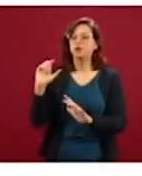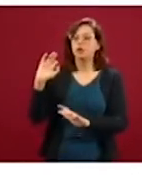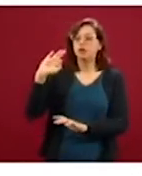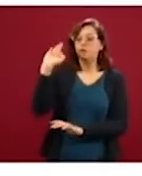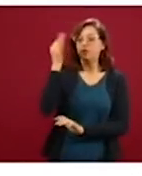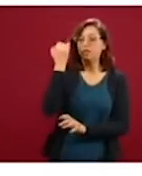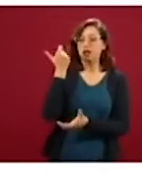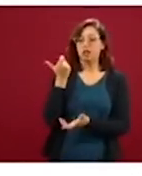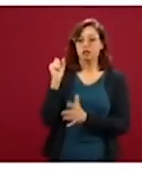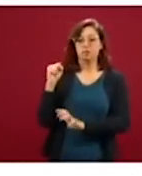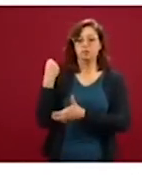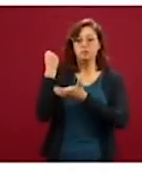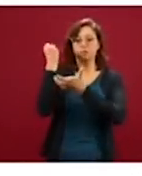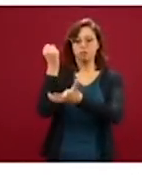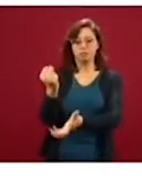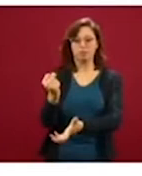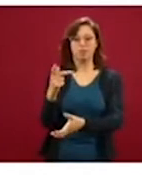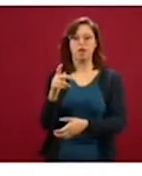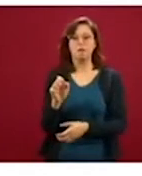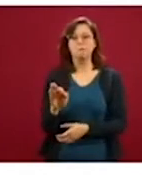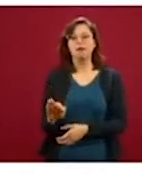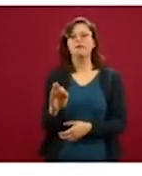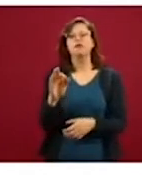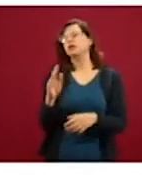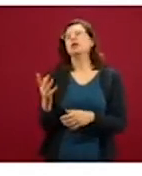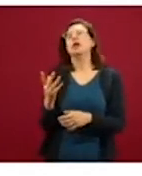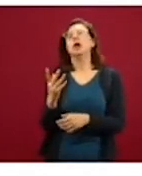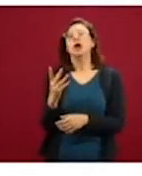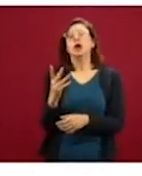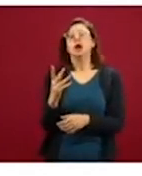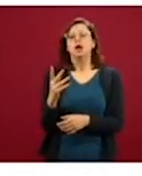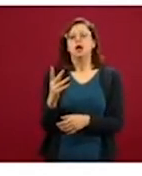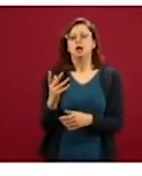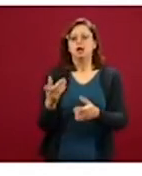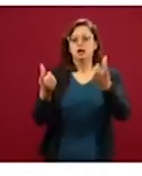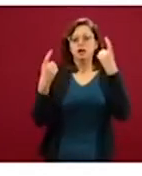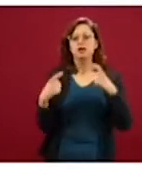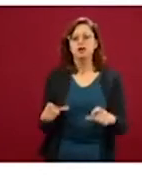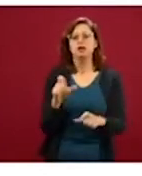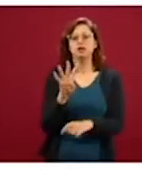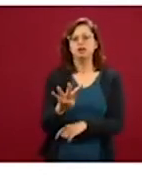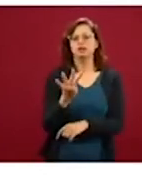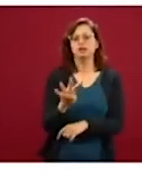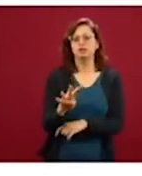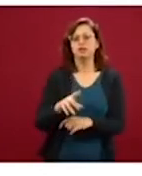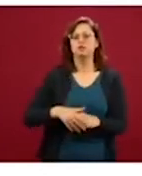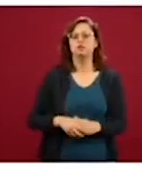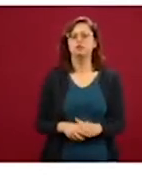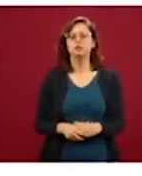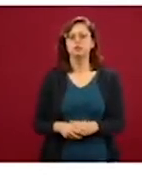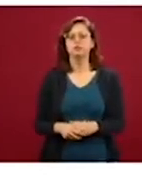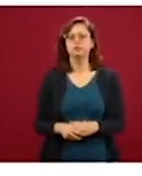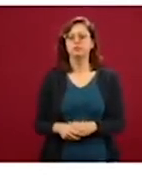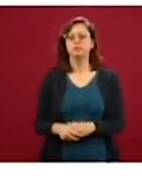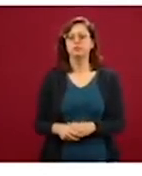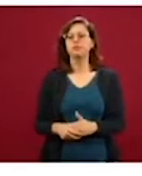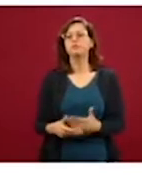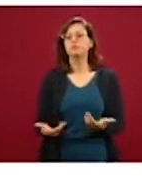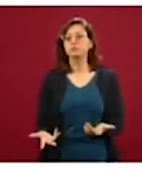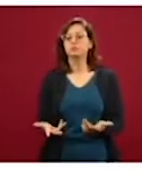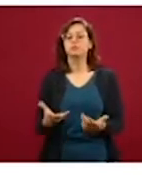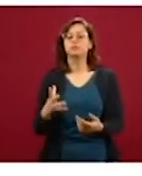del pez del ramo 19 está distribuido territorialmente en 19 entidades